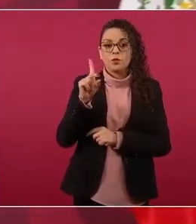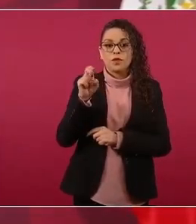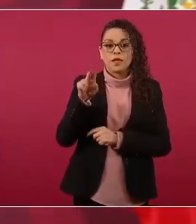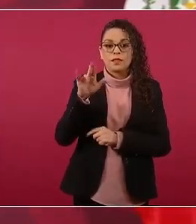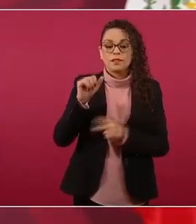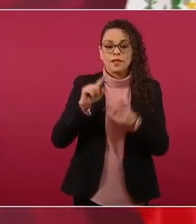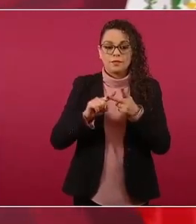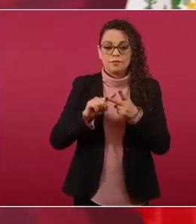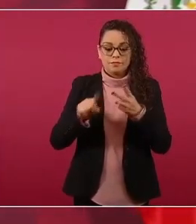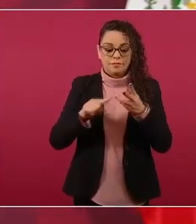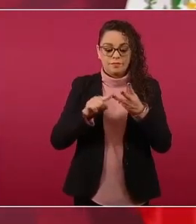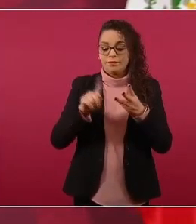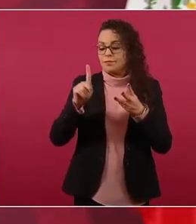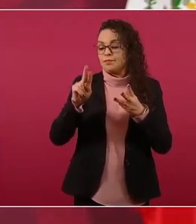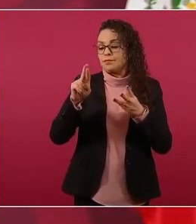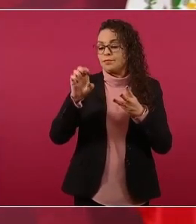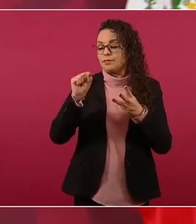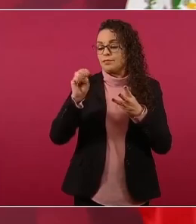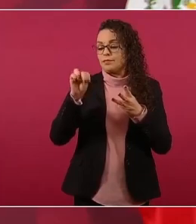y presencia.